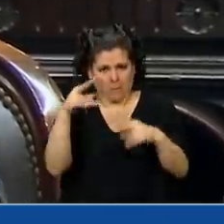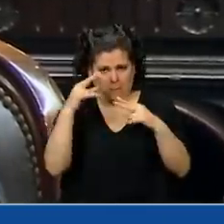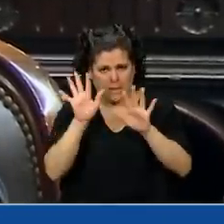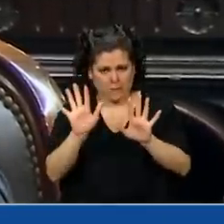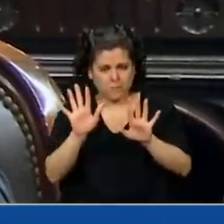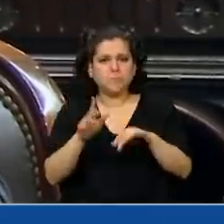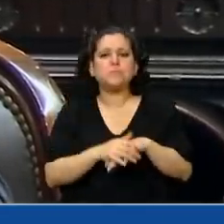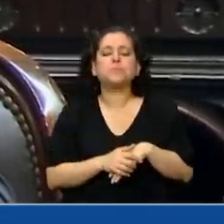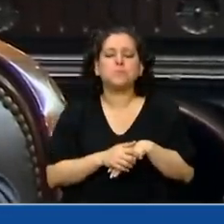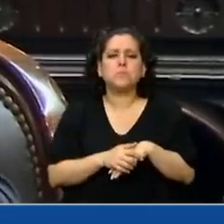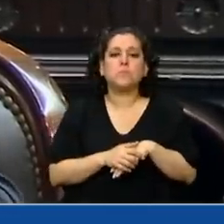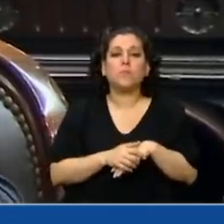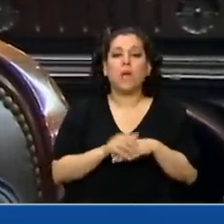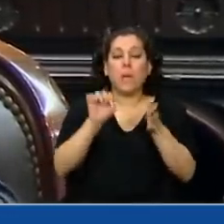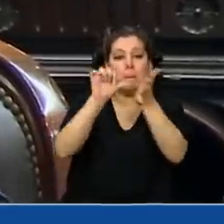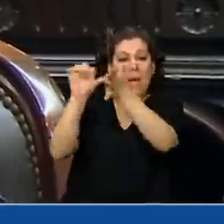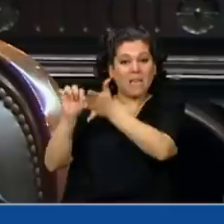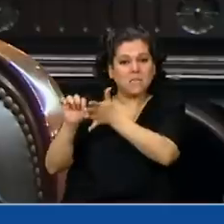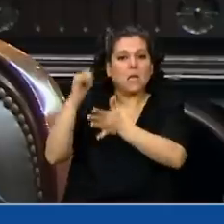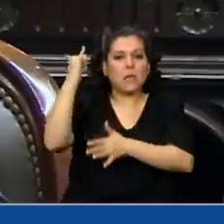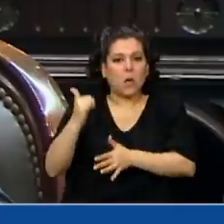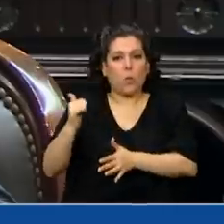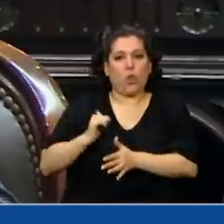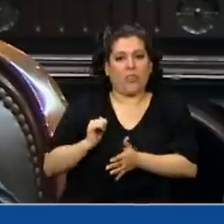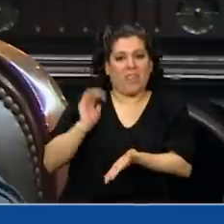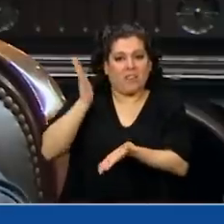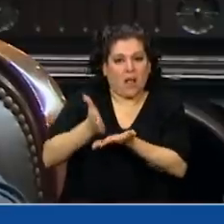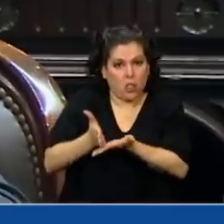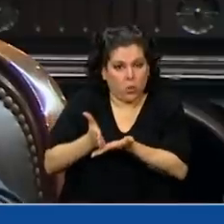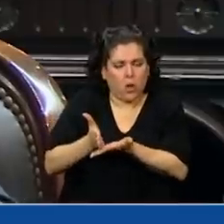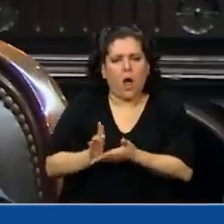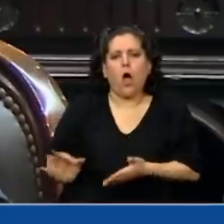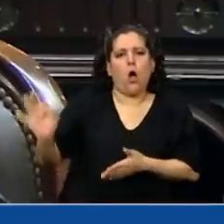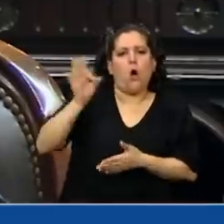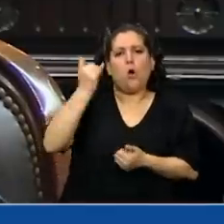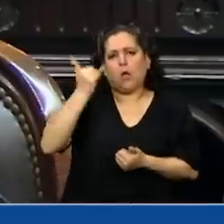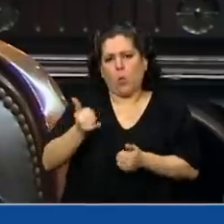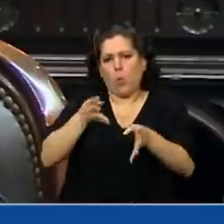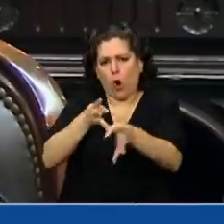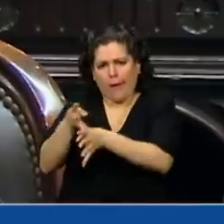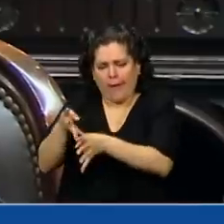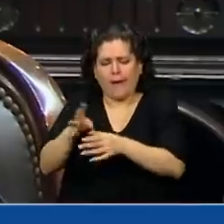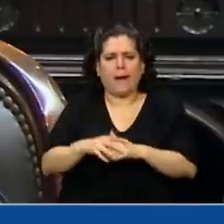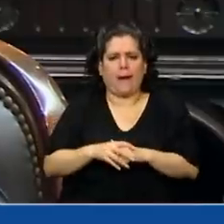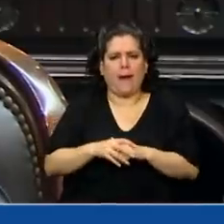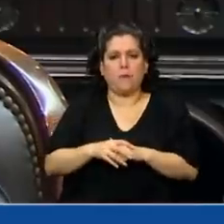solo en los países con dictadura o con guerra, ¿no?